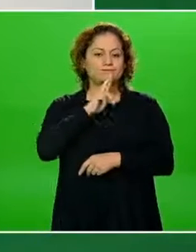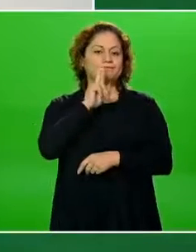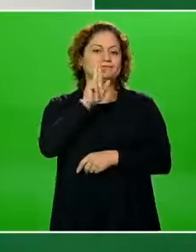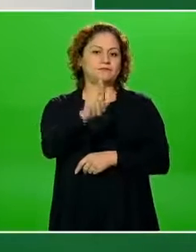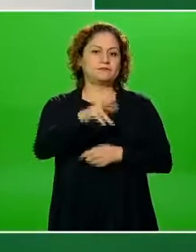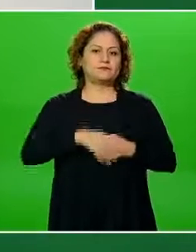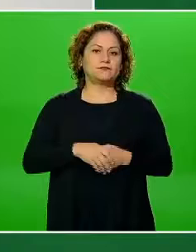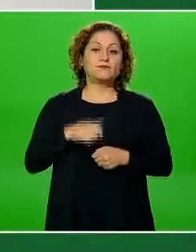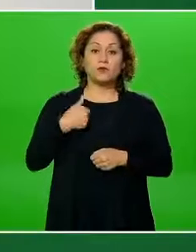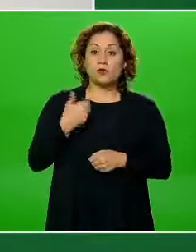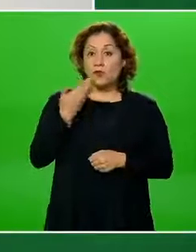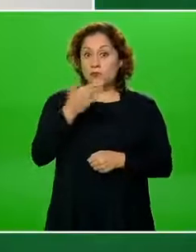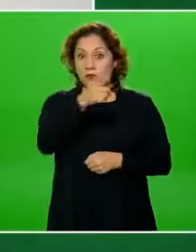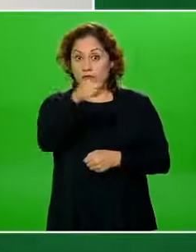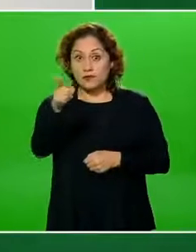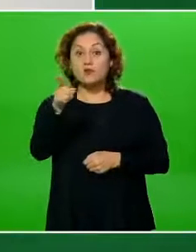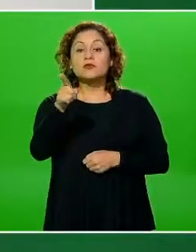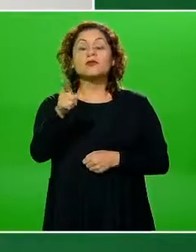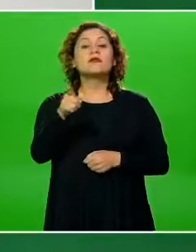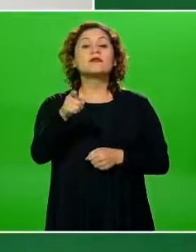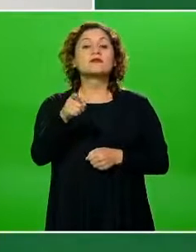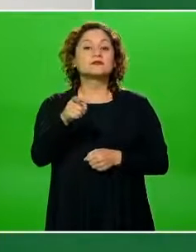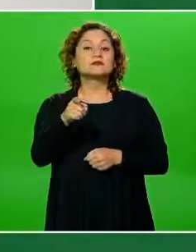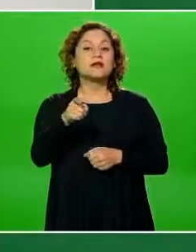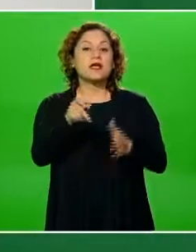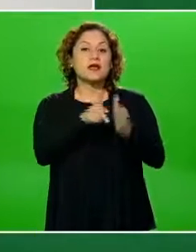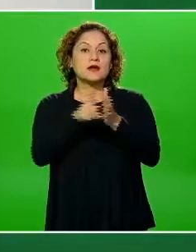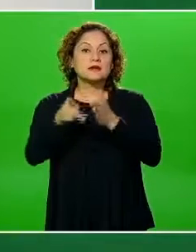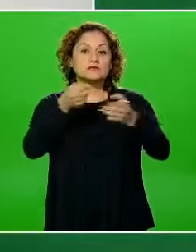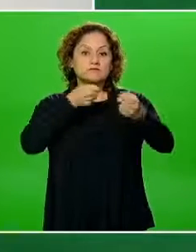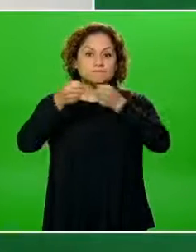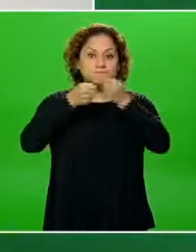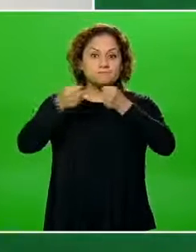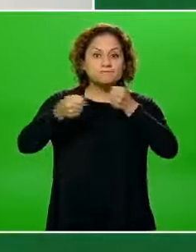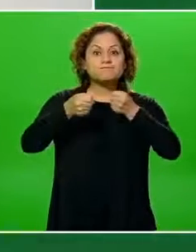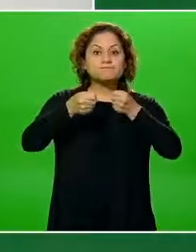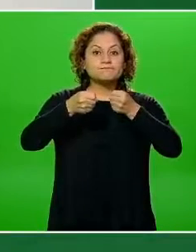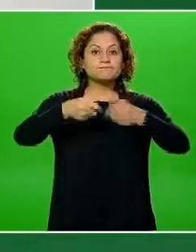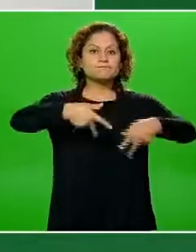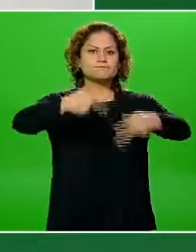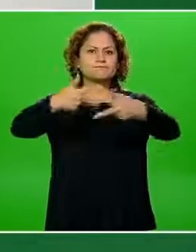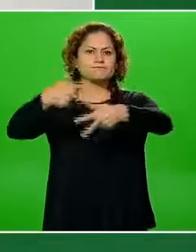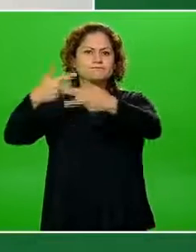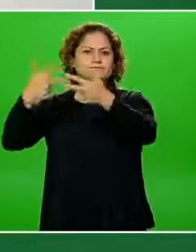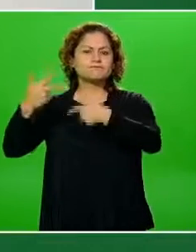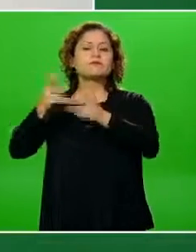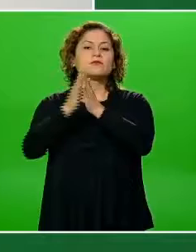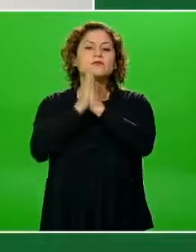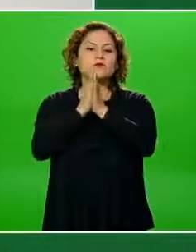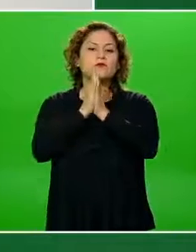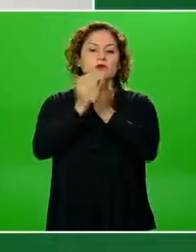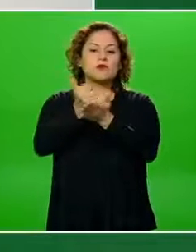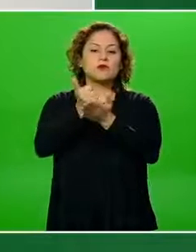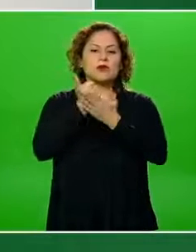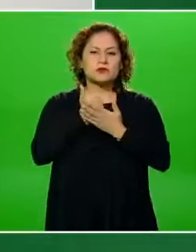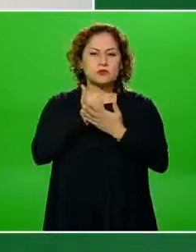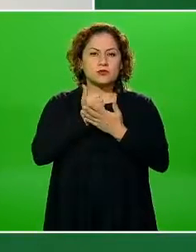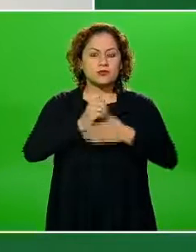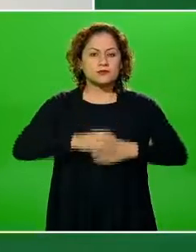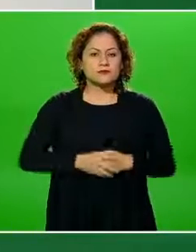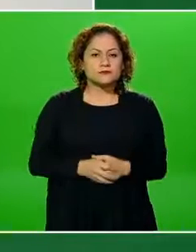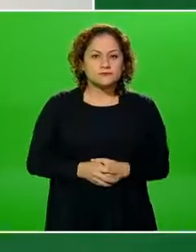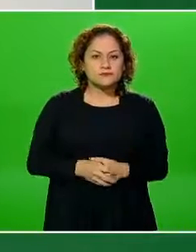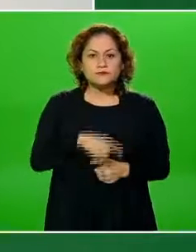a quienes nos acompañan vía virtual, a nuestros reporteros y reporteras, que por favor tiendan a abrir su cámara